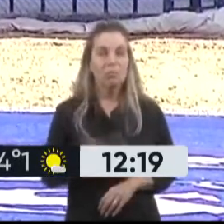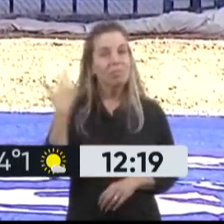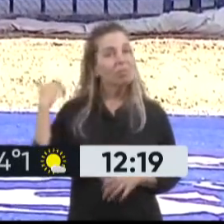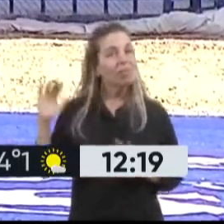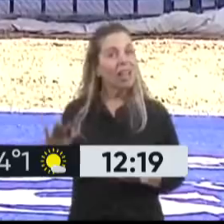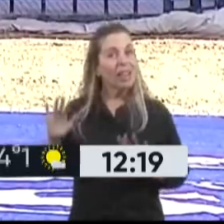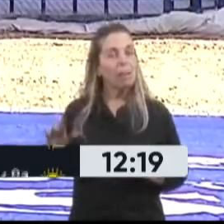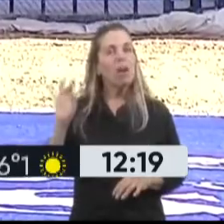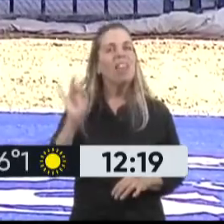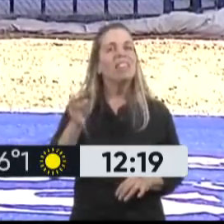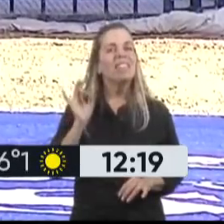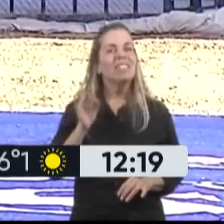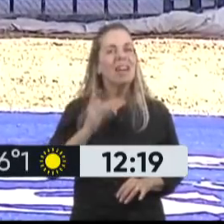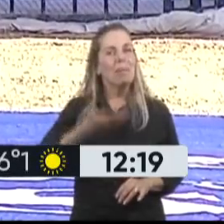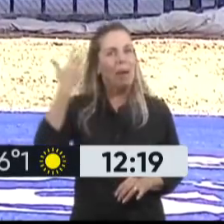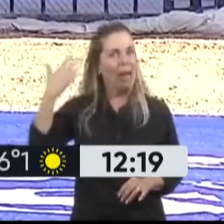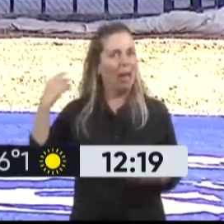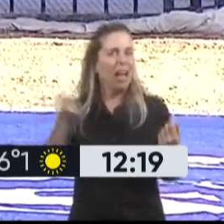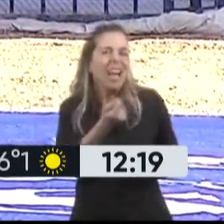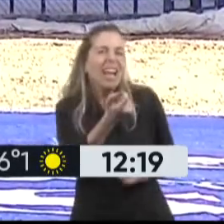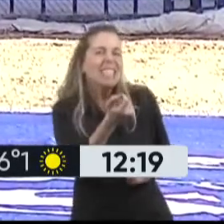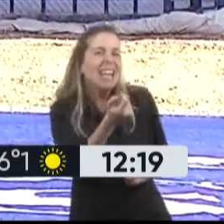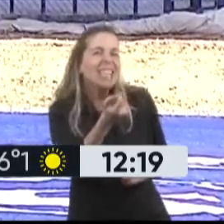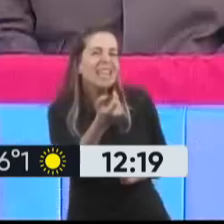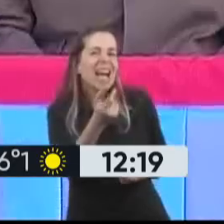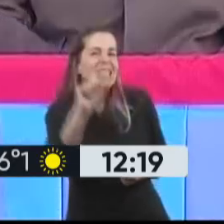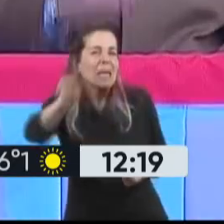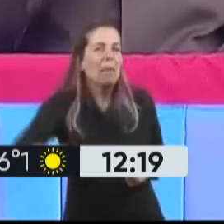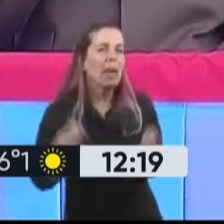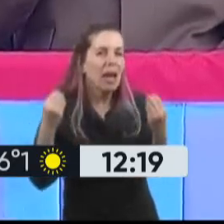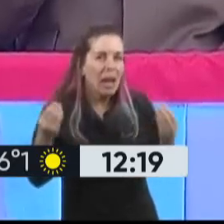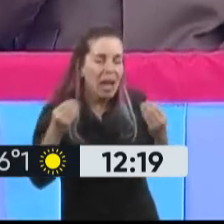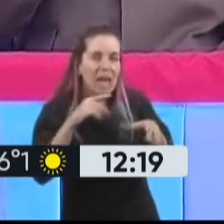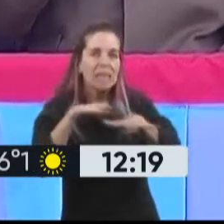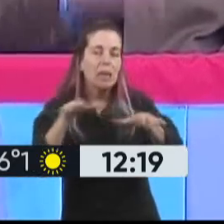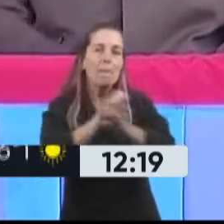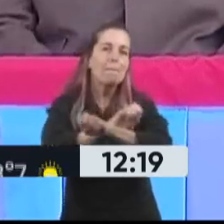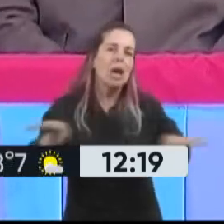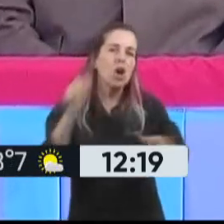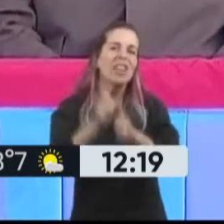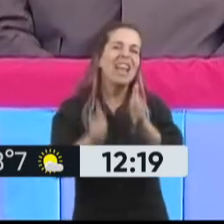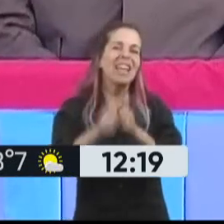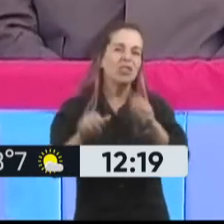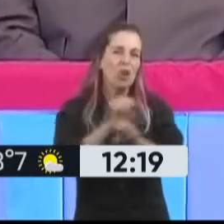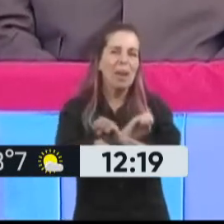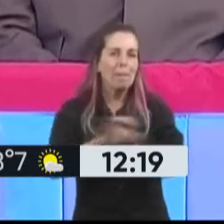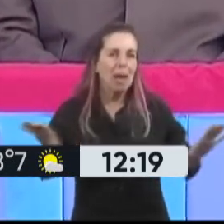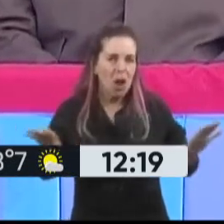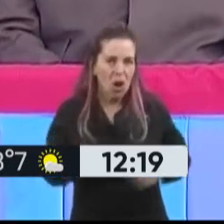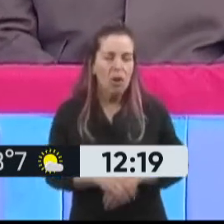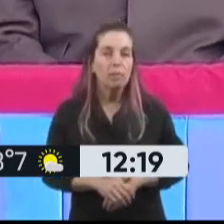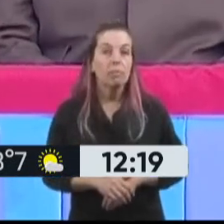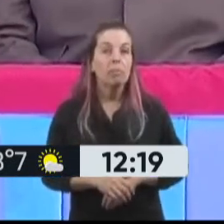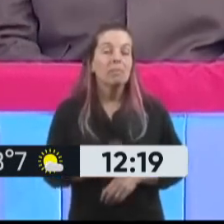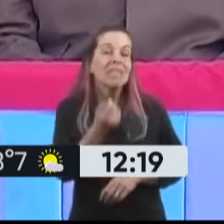Estábamos en diciembre al borde de lo que hubiera sido la crisis más grande de la historia argentina. De hecho,